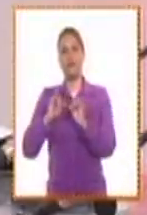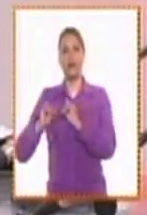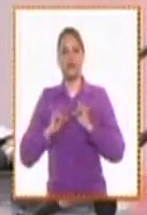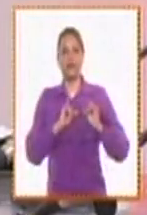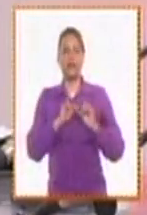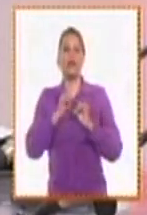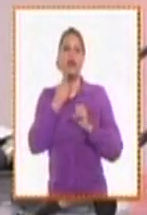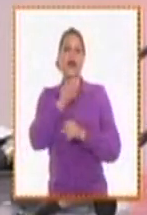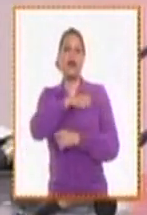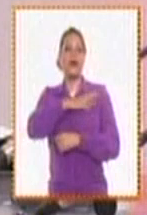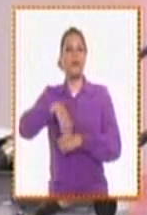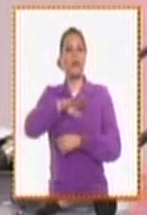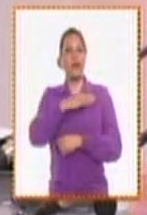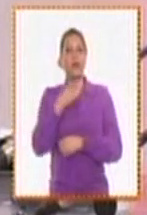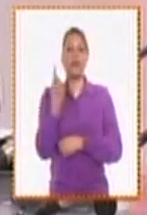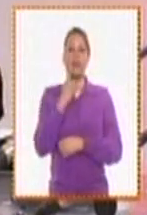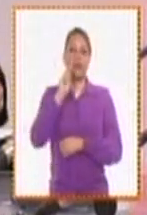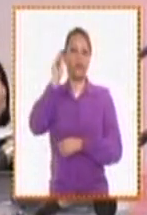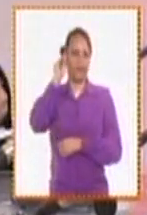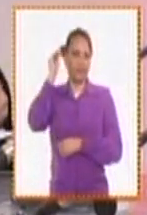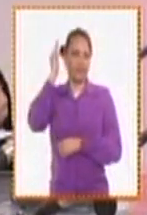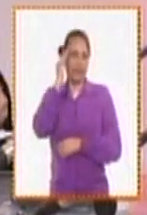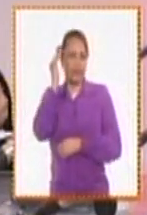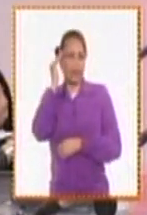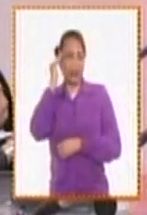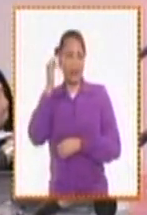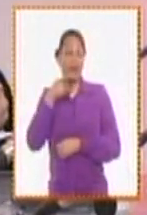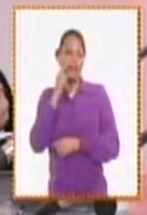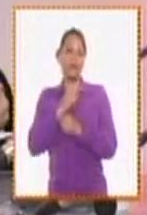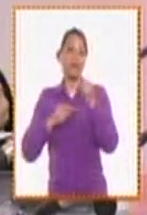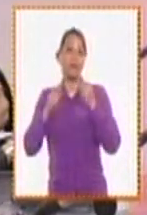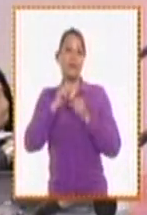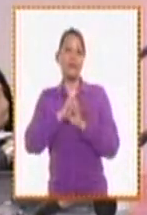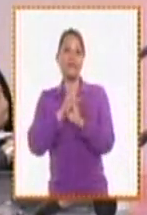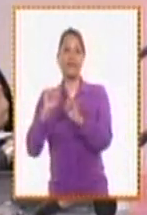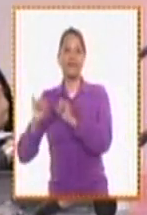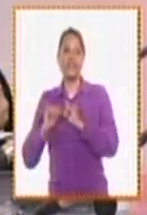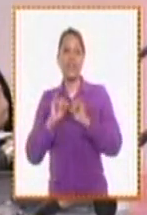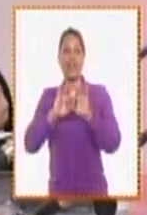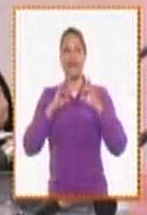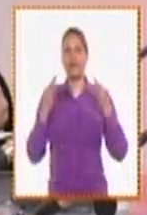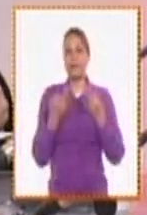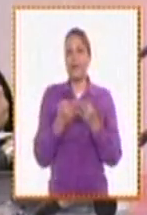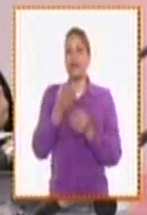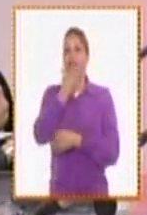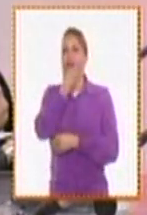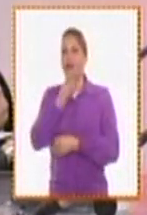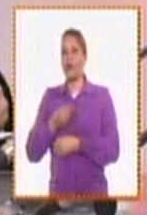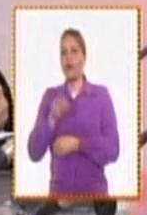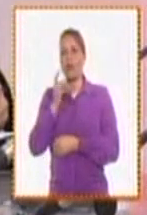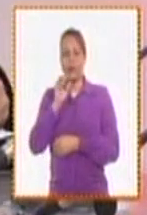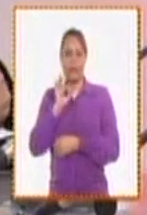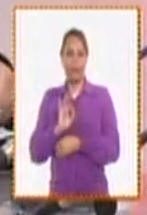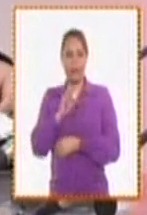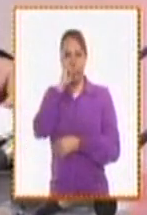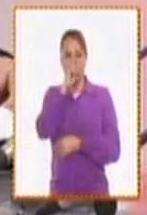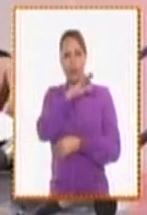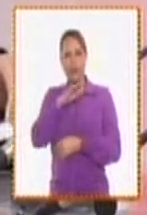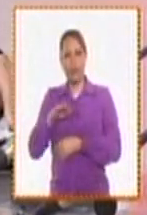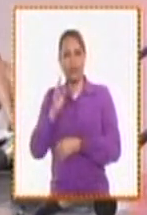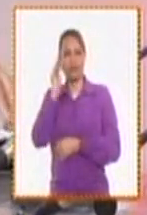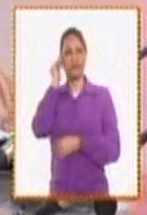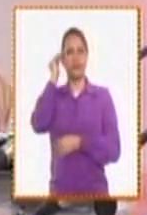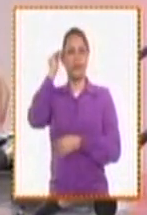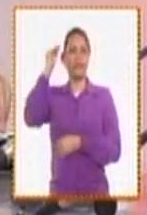dar a nuestro pueblo, sobre todo que se transmite a la familia también, a los jóvenes, a los adolescentes, a nuestros niños, y